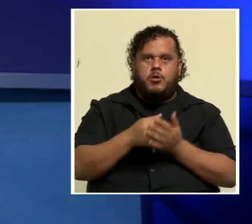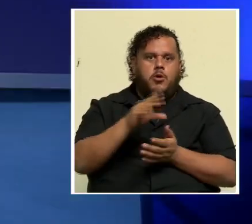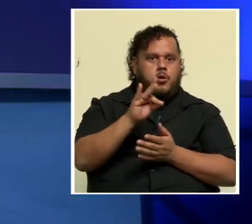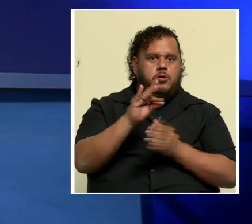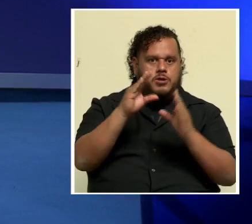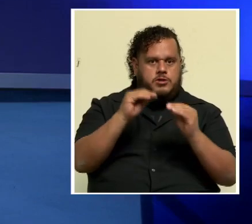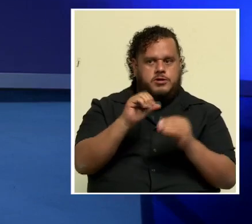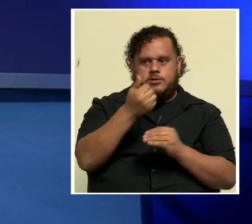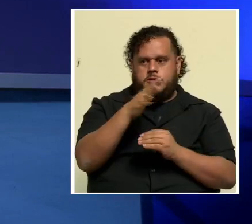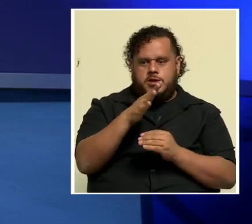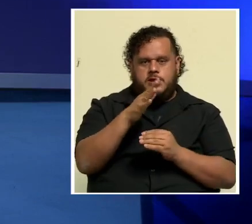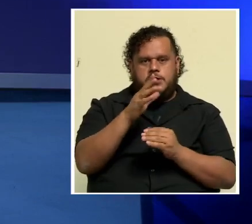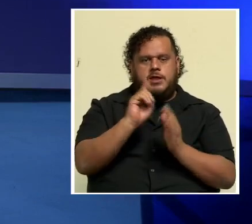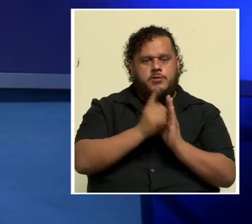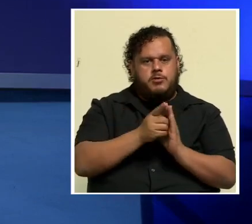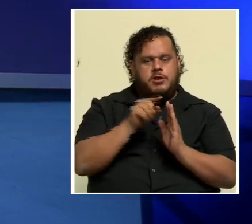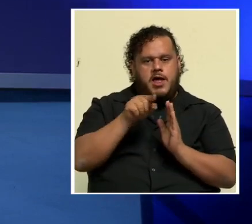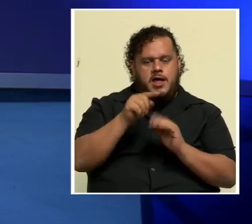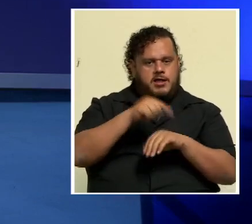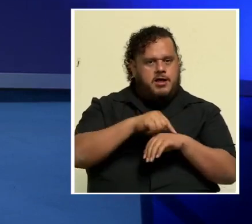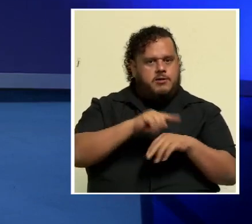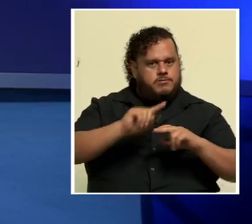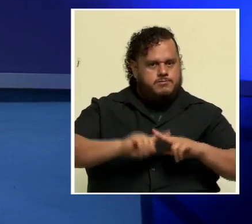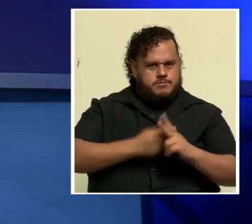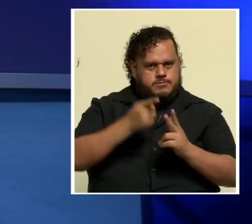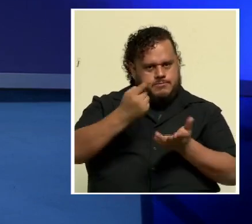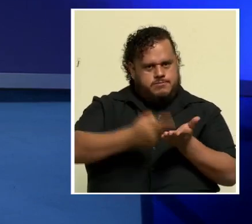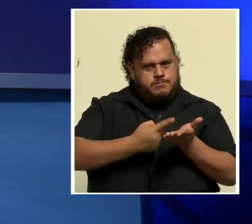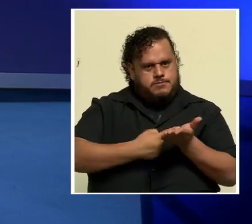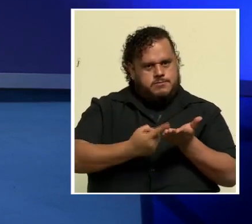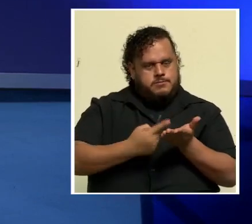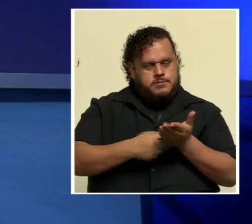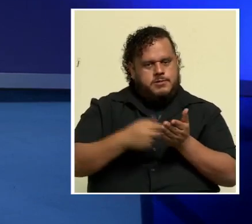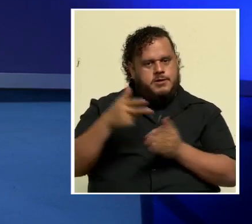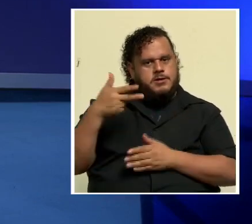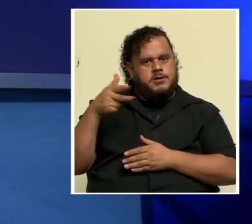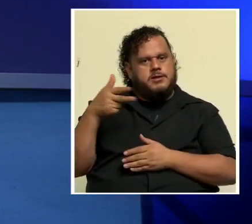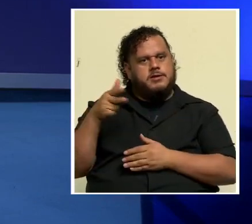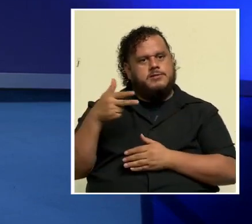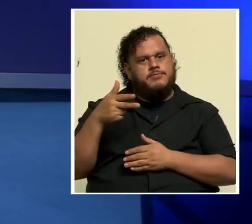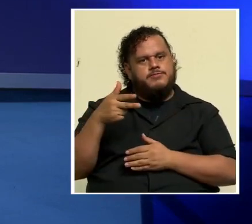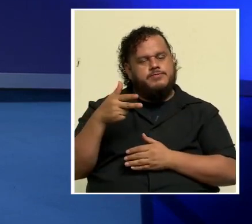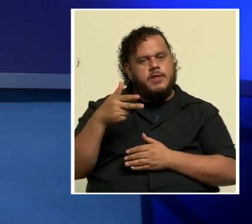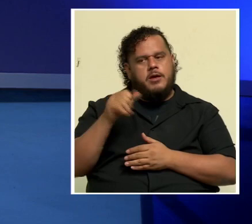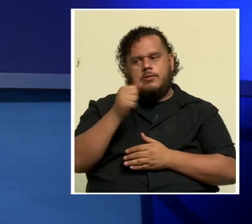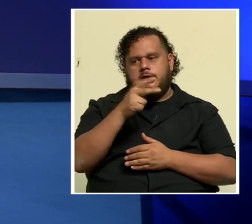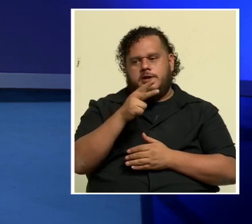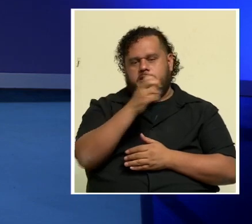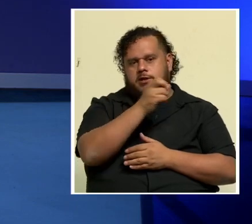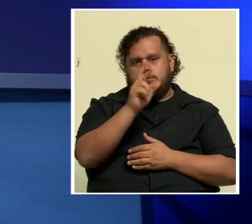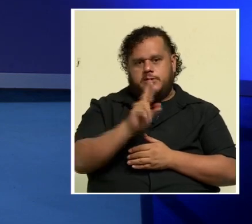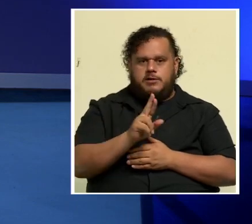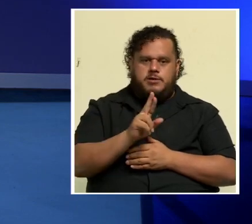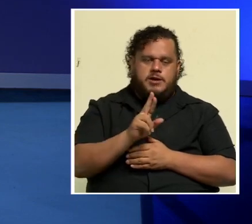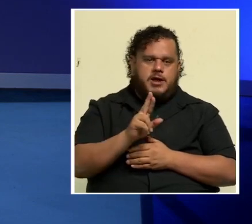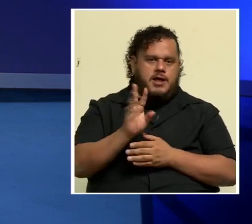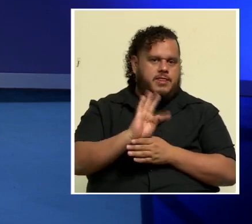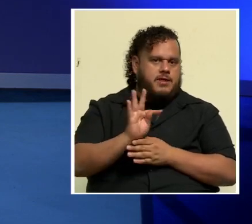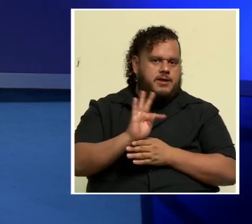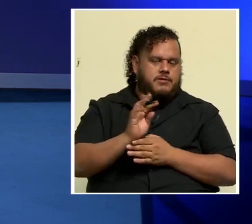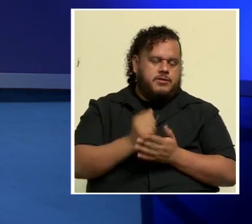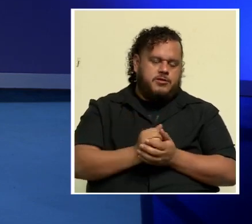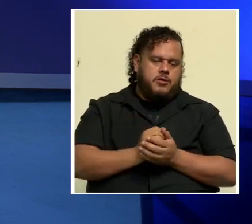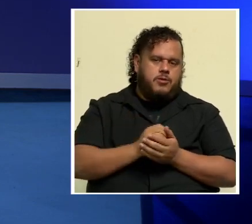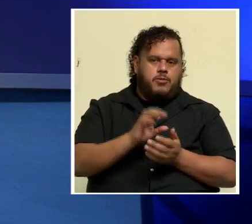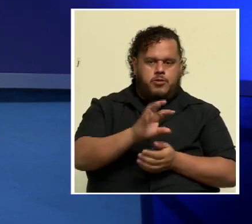con 15 minutos. A esa hora iniciará este debate que estará transmitiéndose por 13 Costa Rica Televisión, por